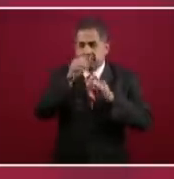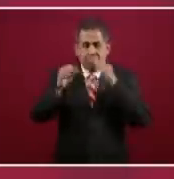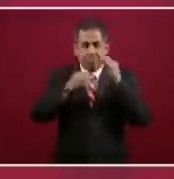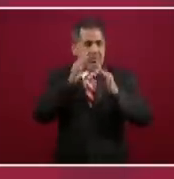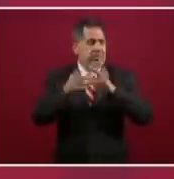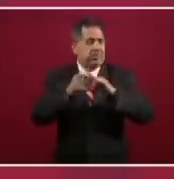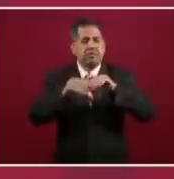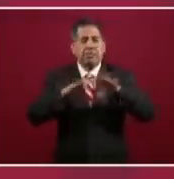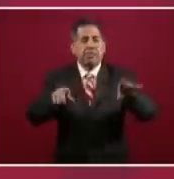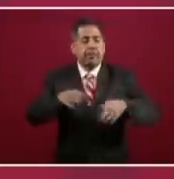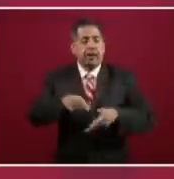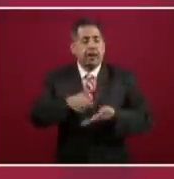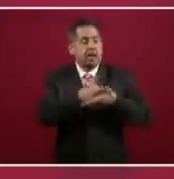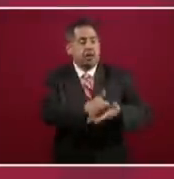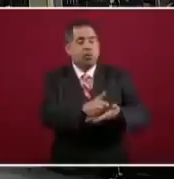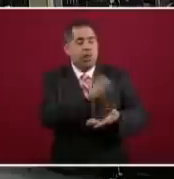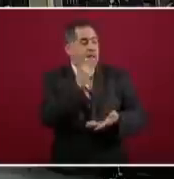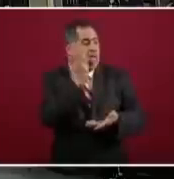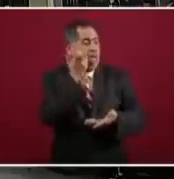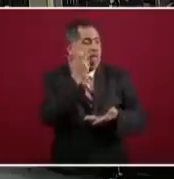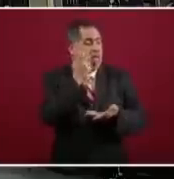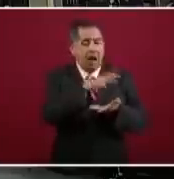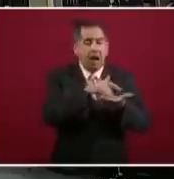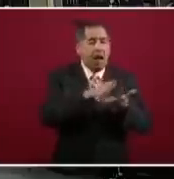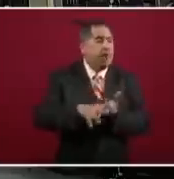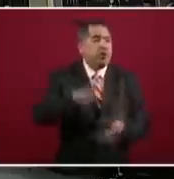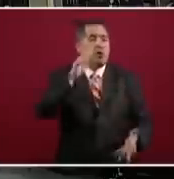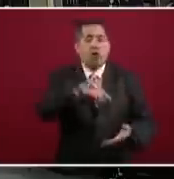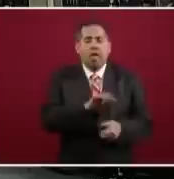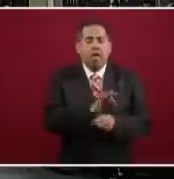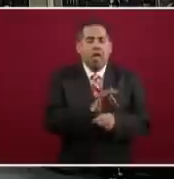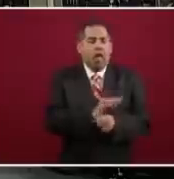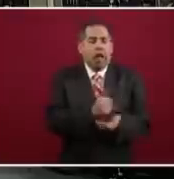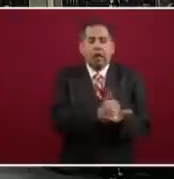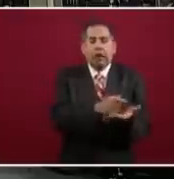les ayudan la mayoría